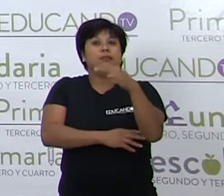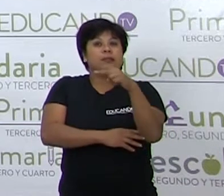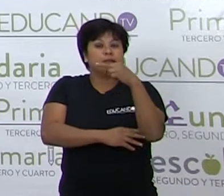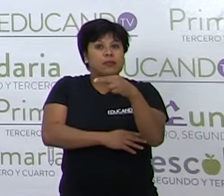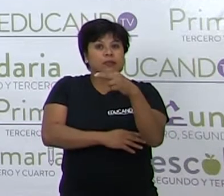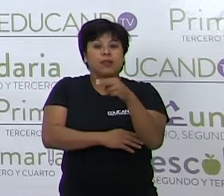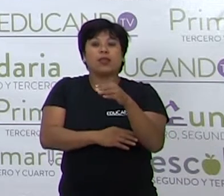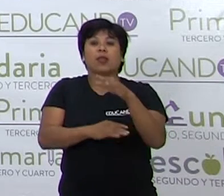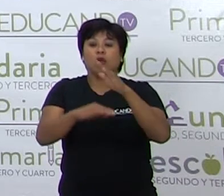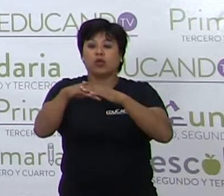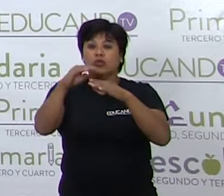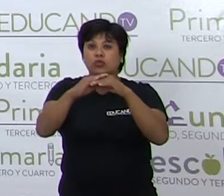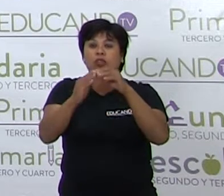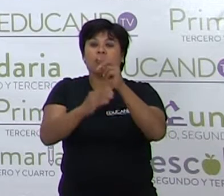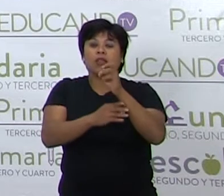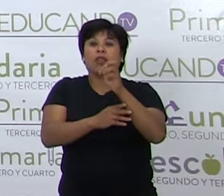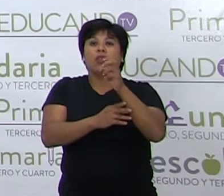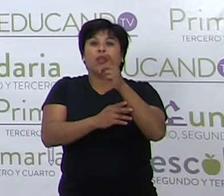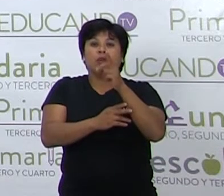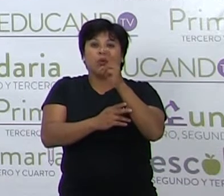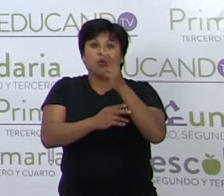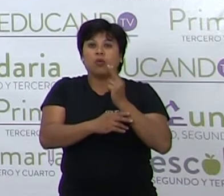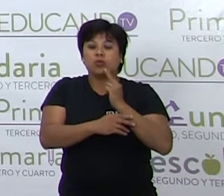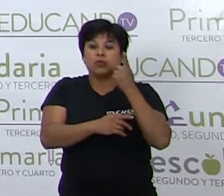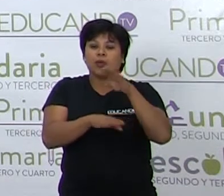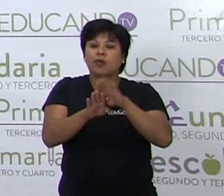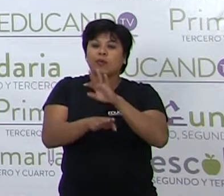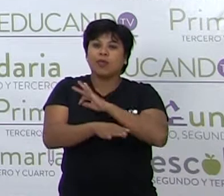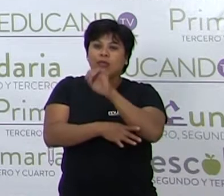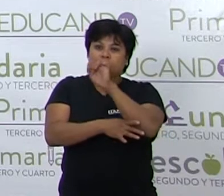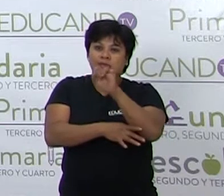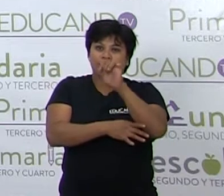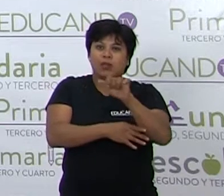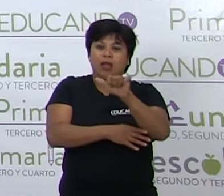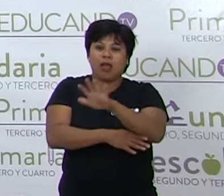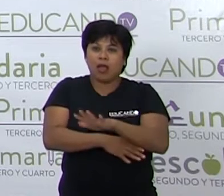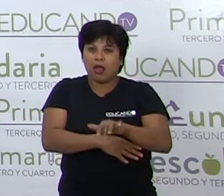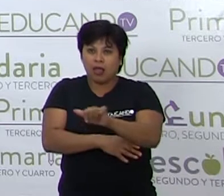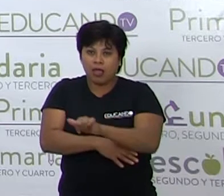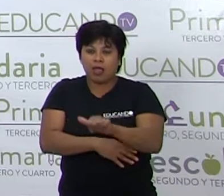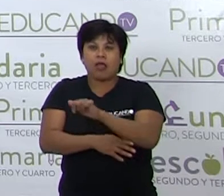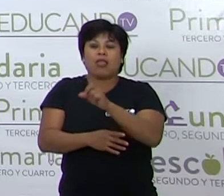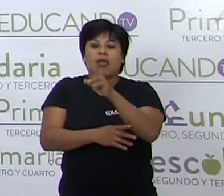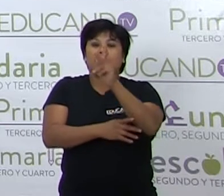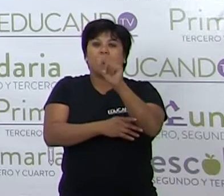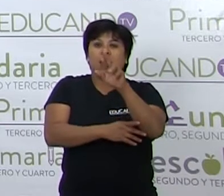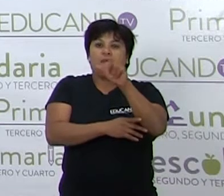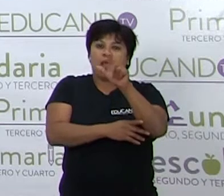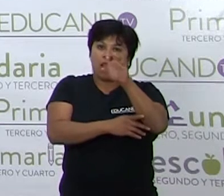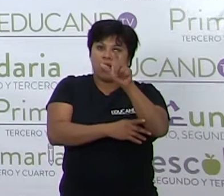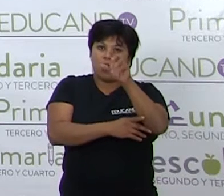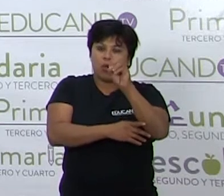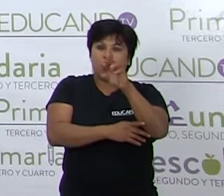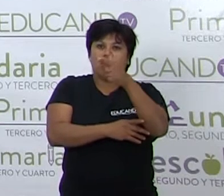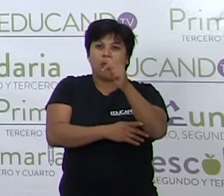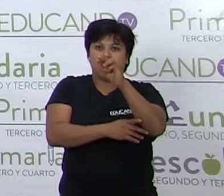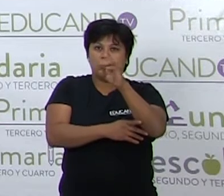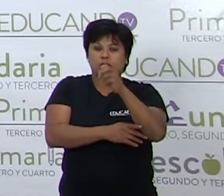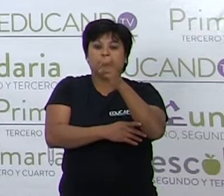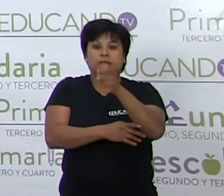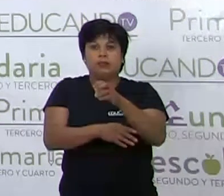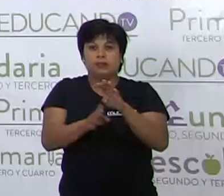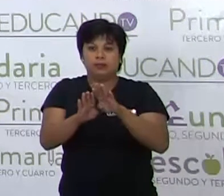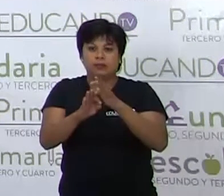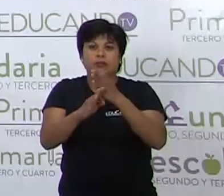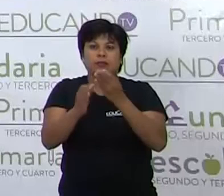construcción y uso de una fórmula para calcular el área de paralelogramo con el desarrollo de esa sesión